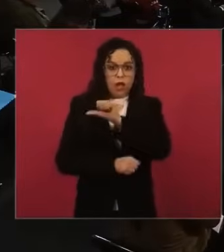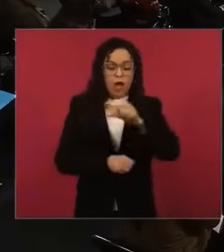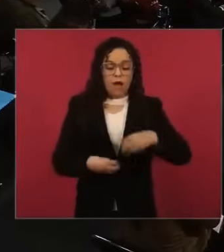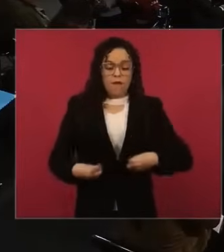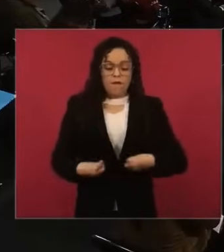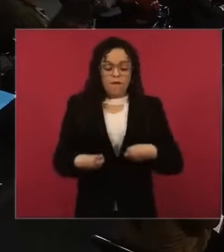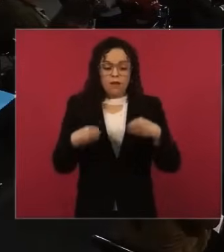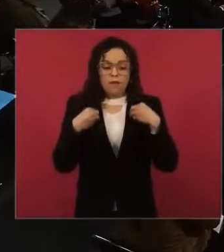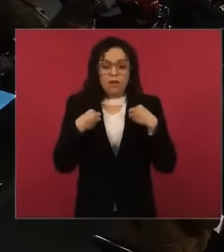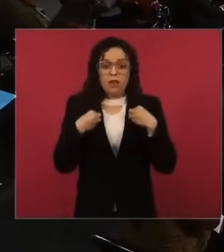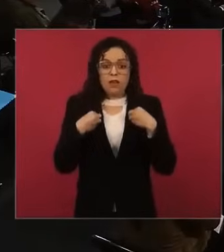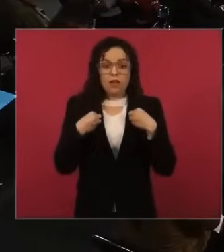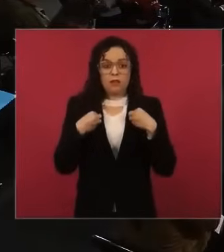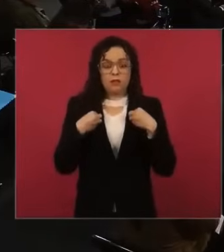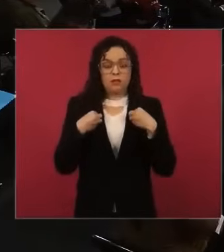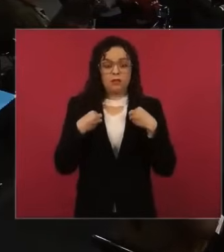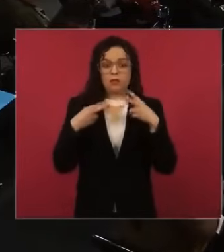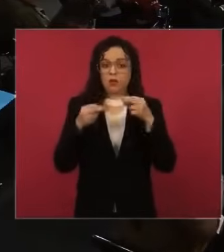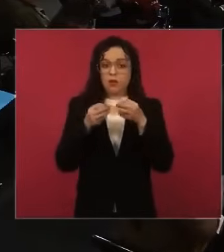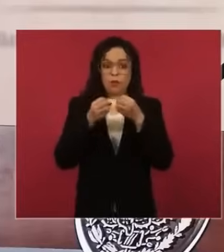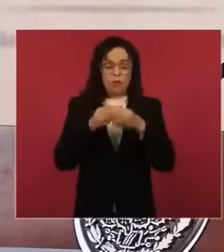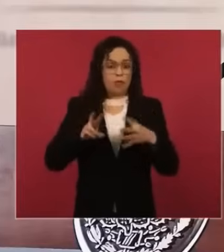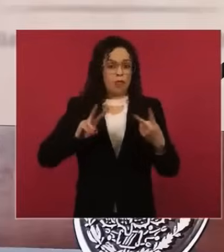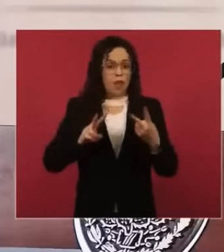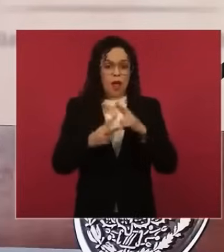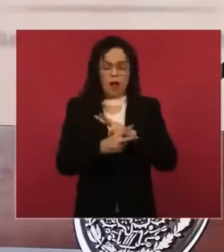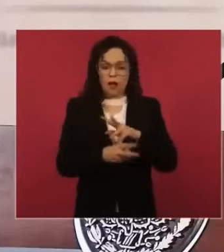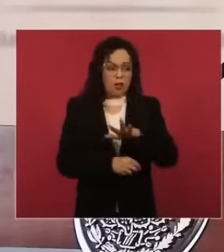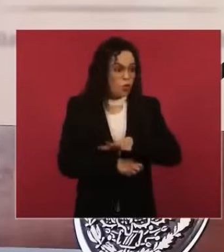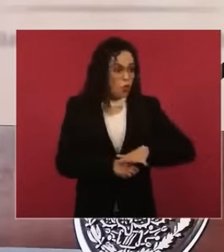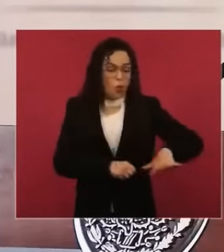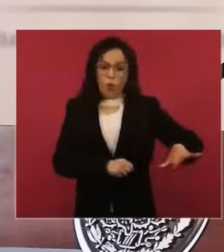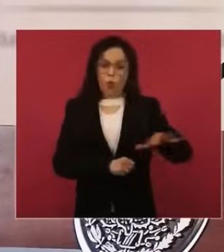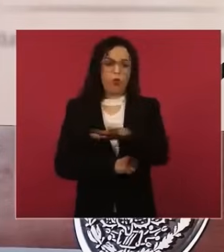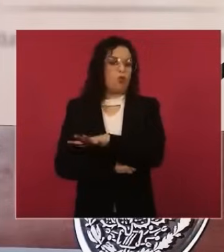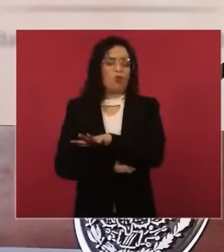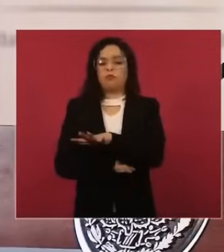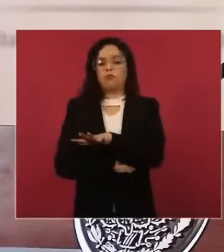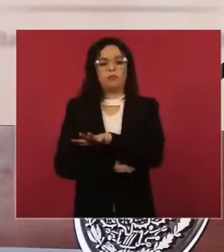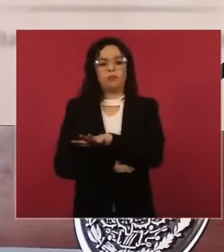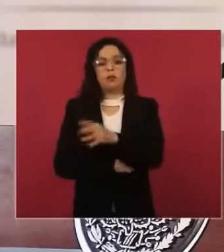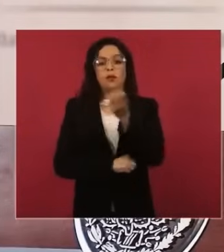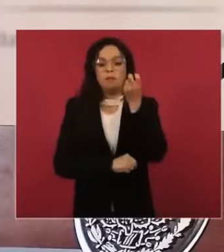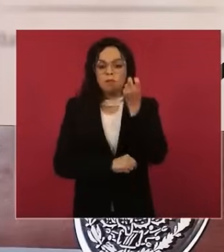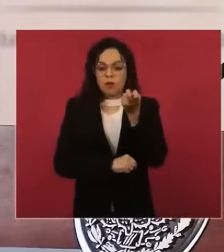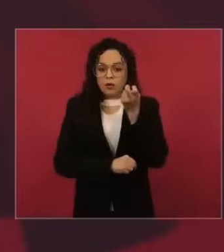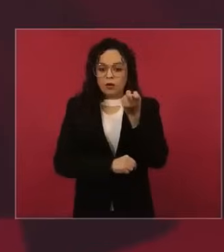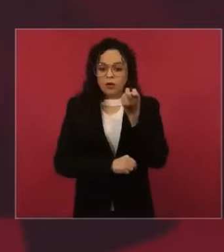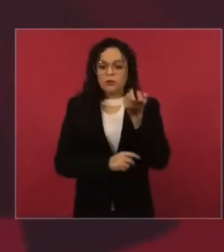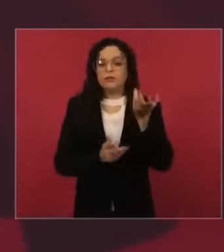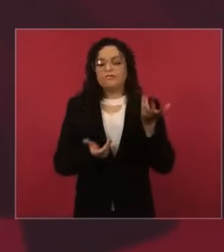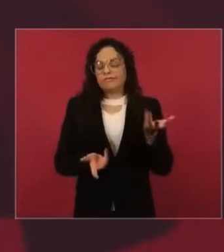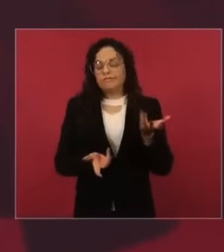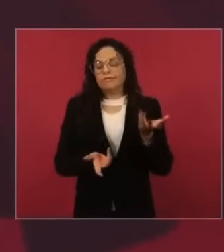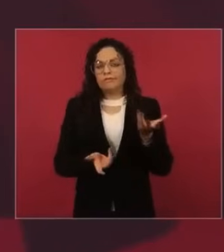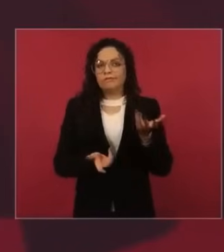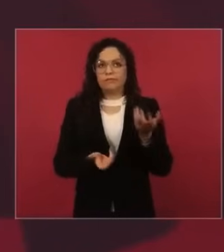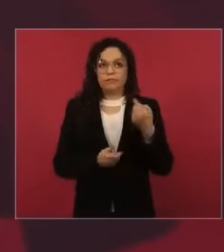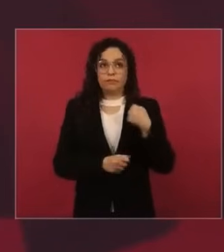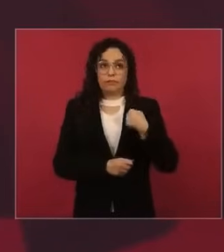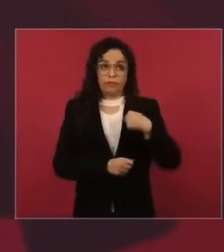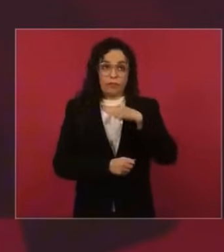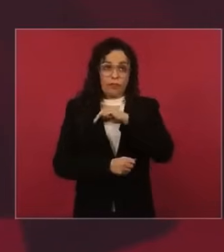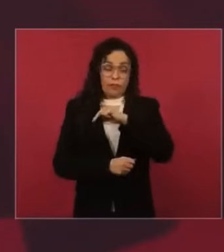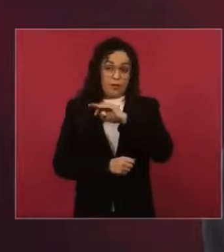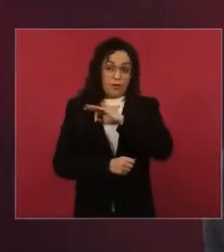de construir ahora. Vamos a construir Acapulco, pero los opositores carroñeros están sacando raja política